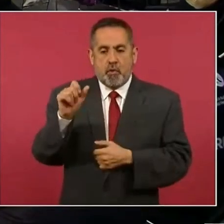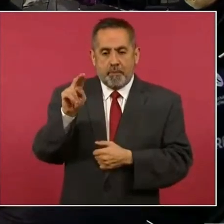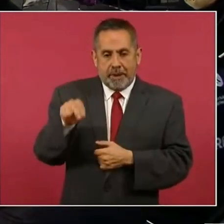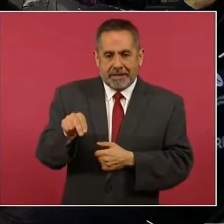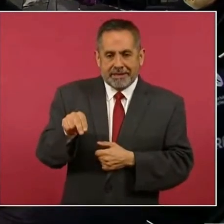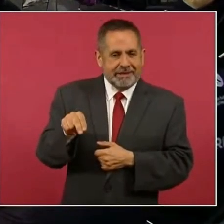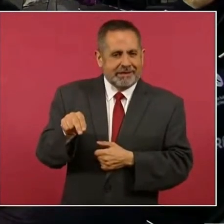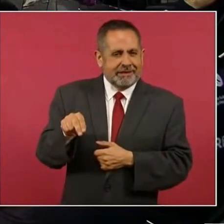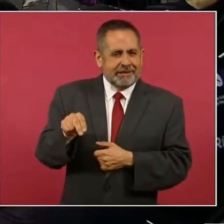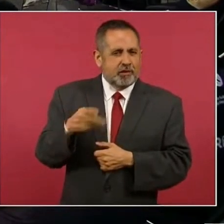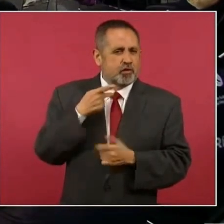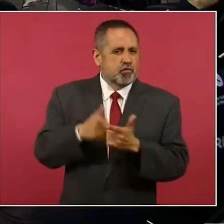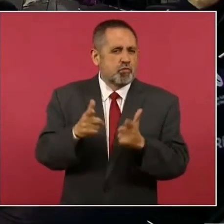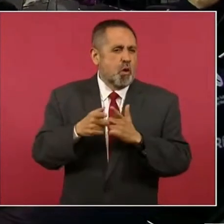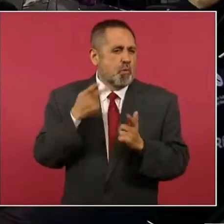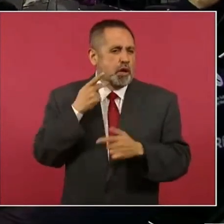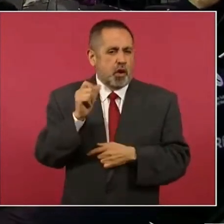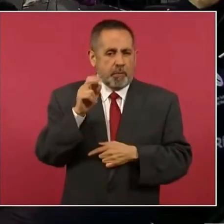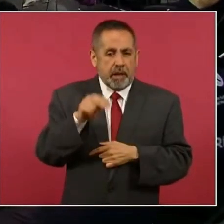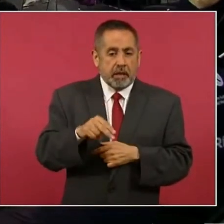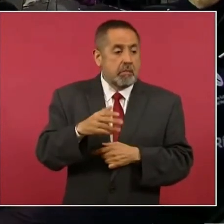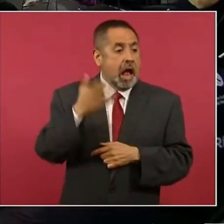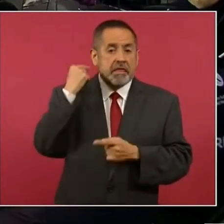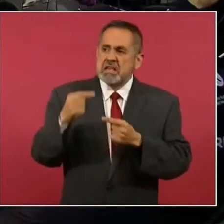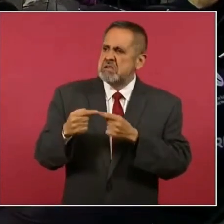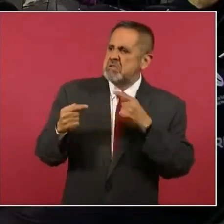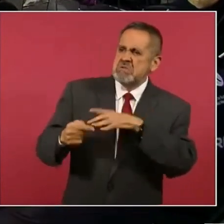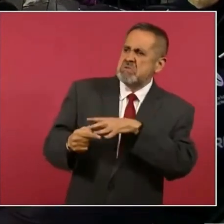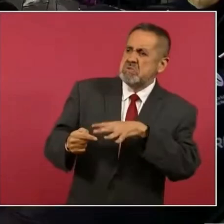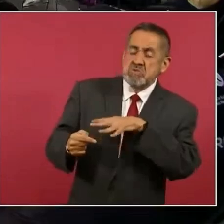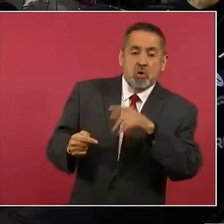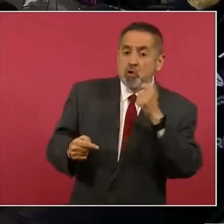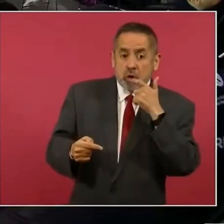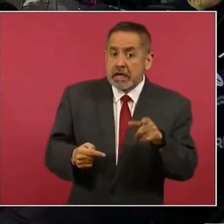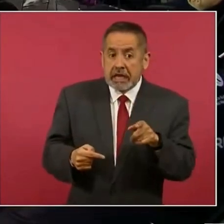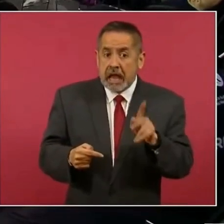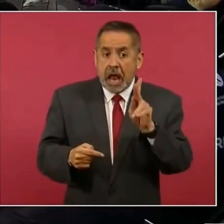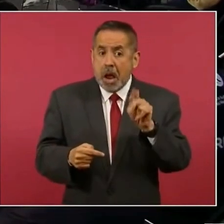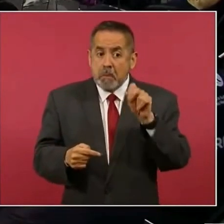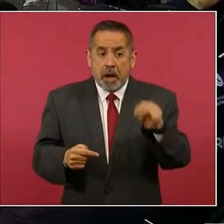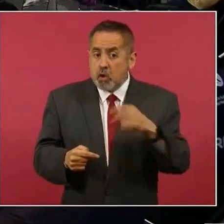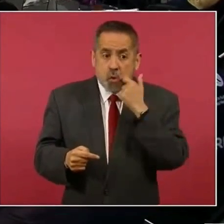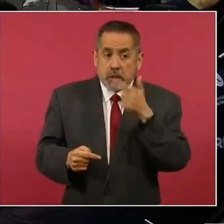porque se oponían los panistas